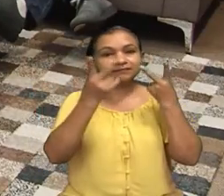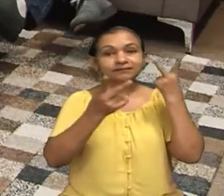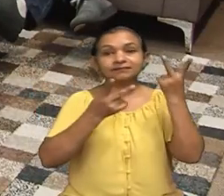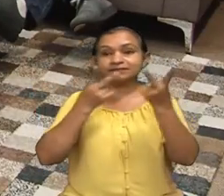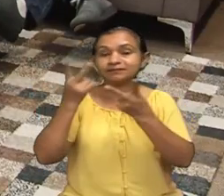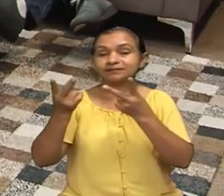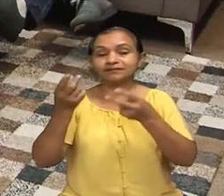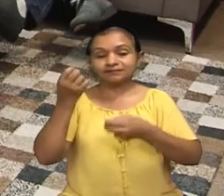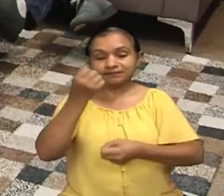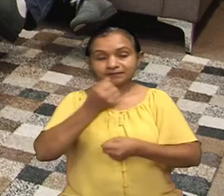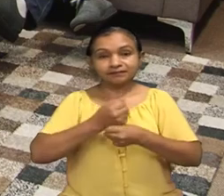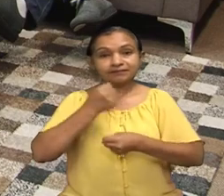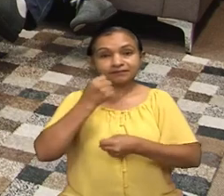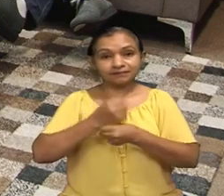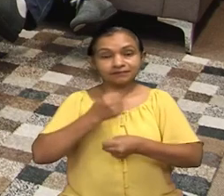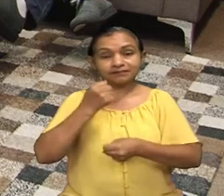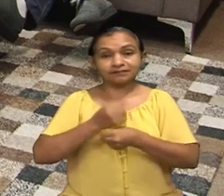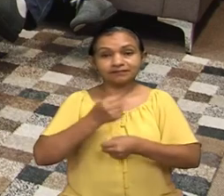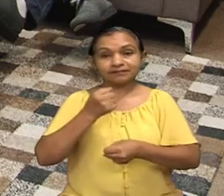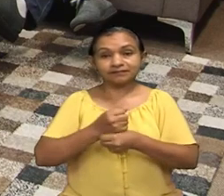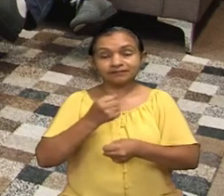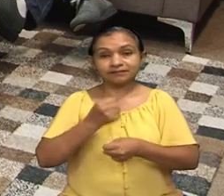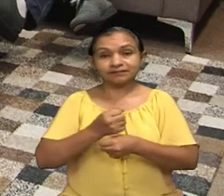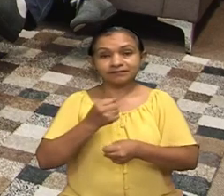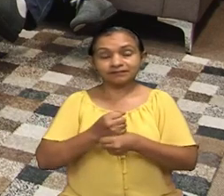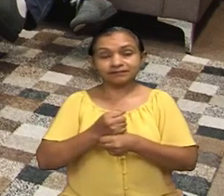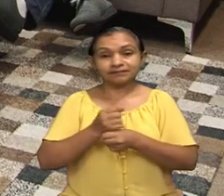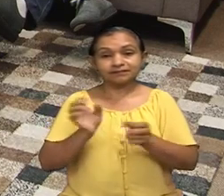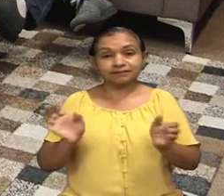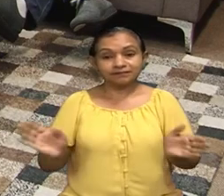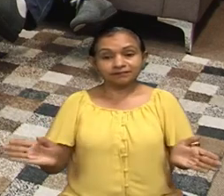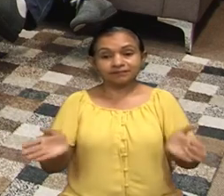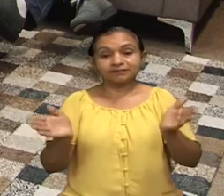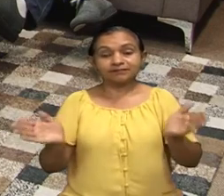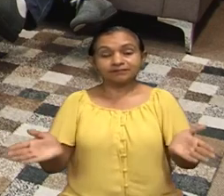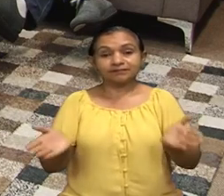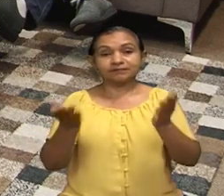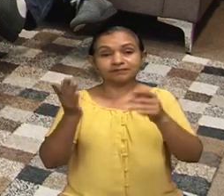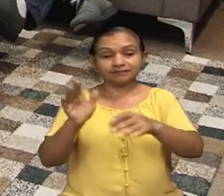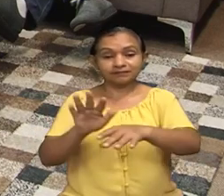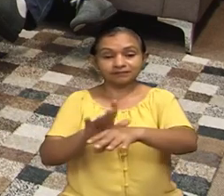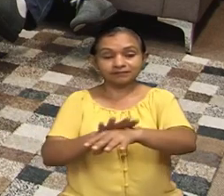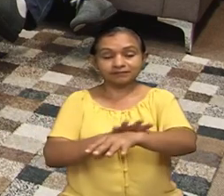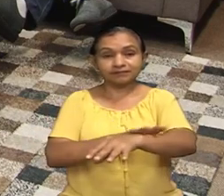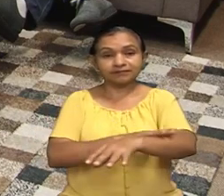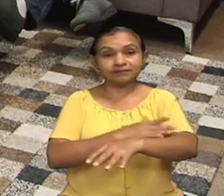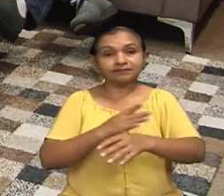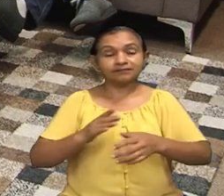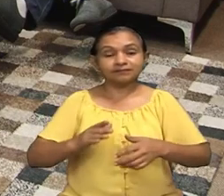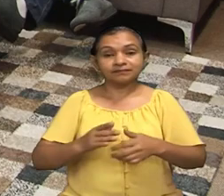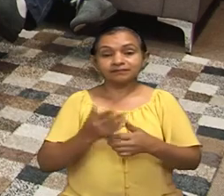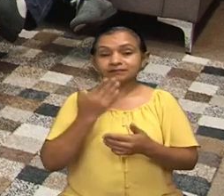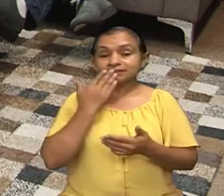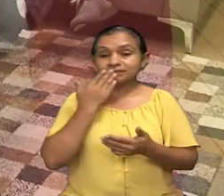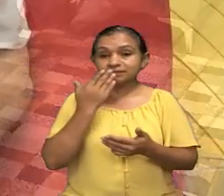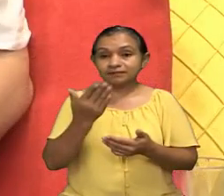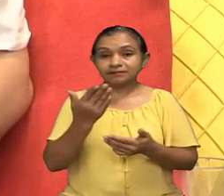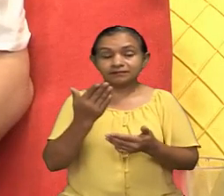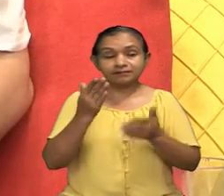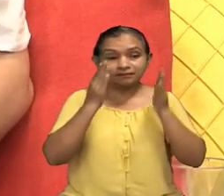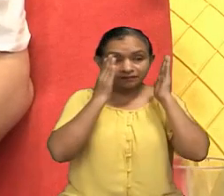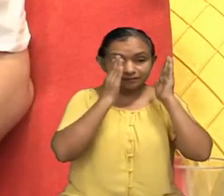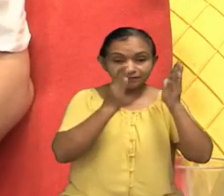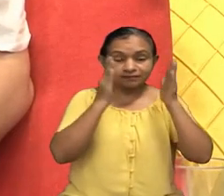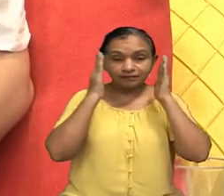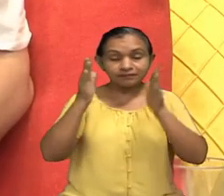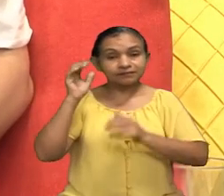Nosotros trabajamos para la promoción, para la sensibilización de ese buen trato a los adultos mayores,